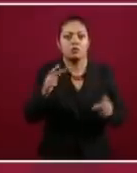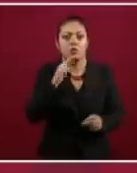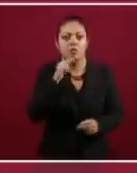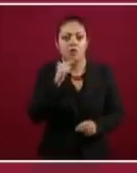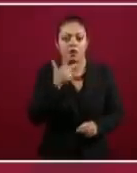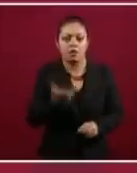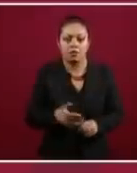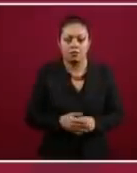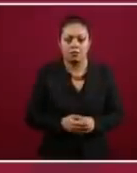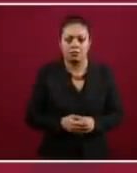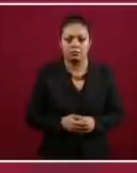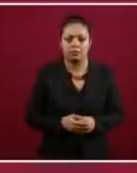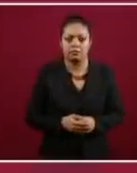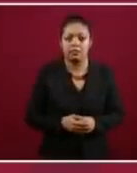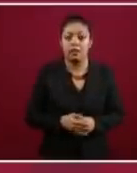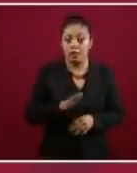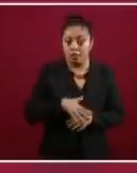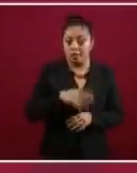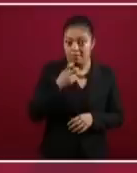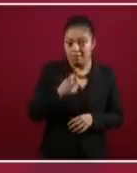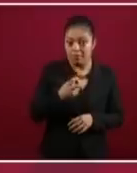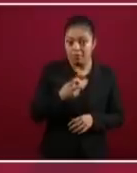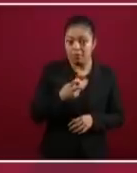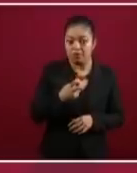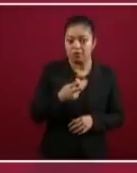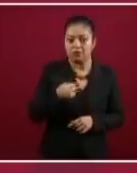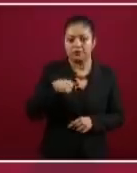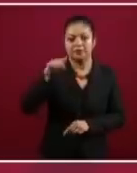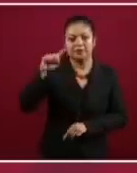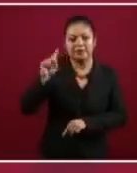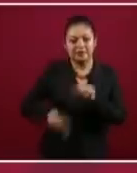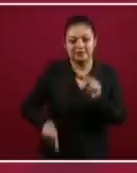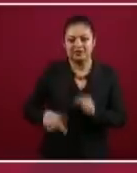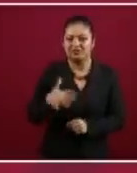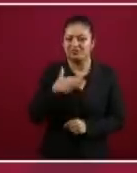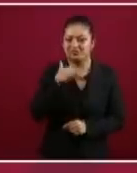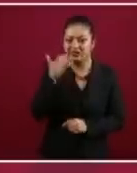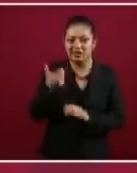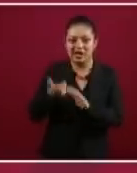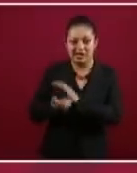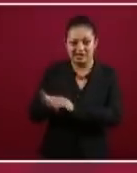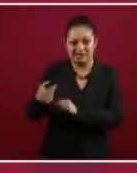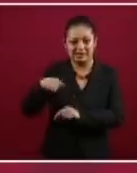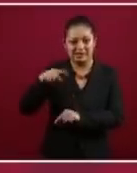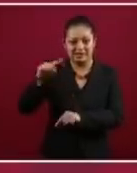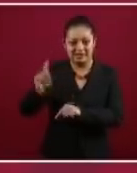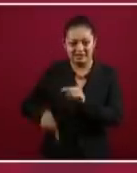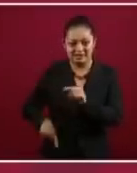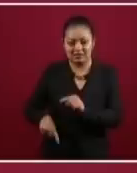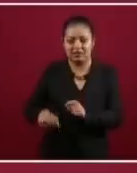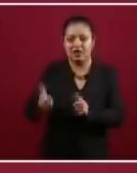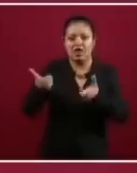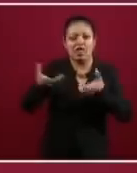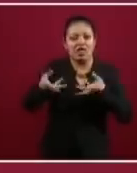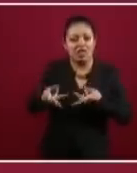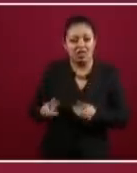Entonces, por no permitir la corrupción, por no derrochar el dinero del